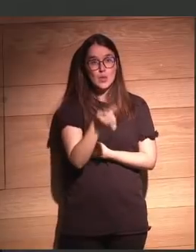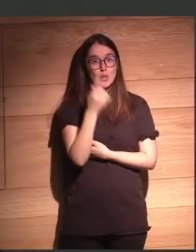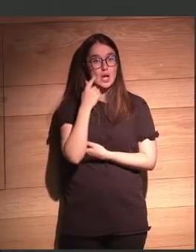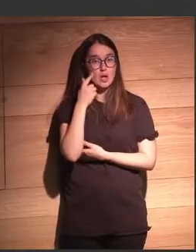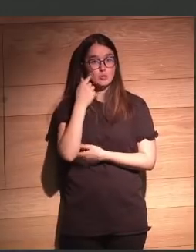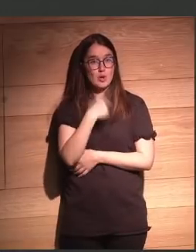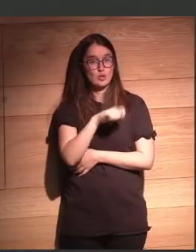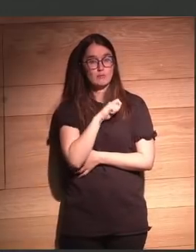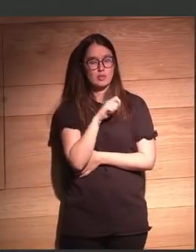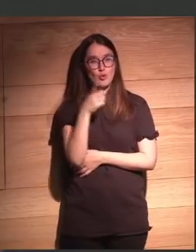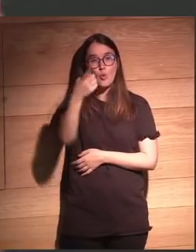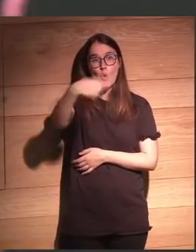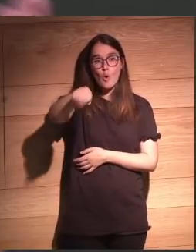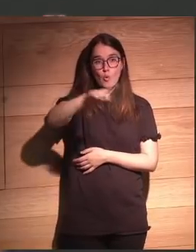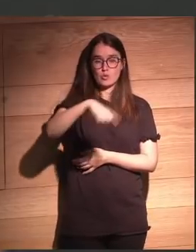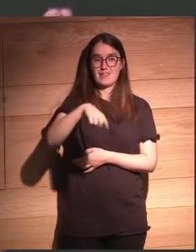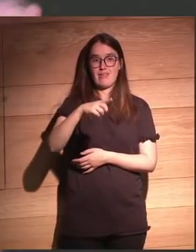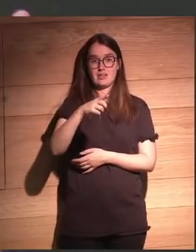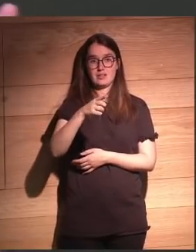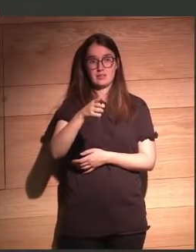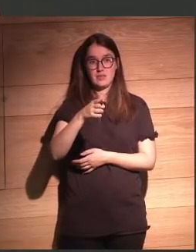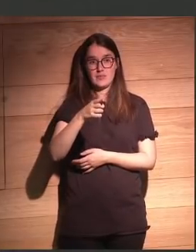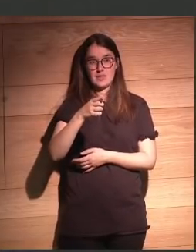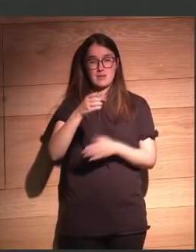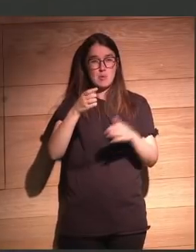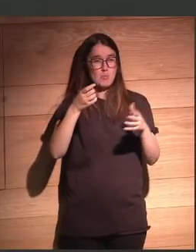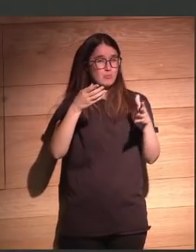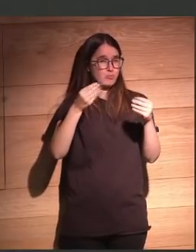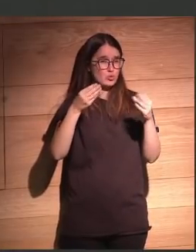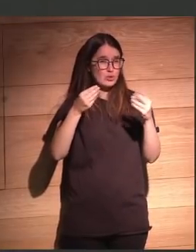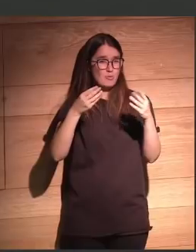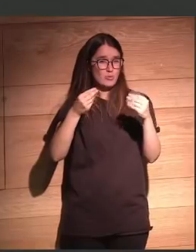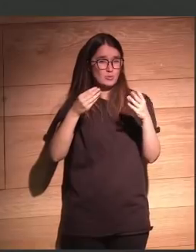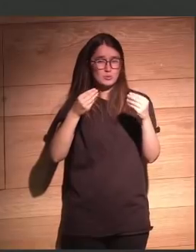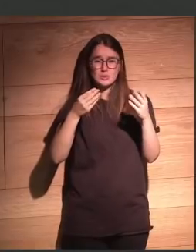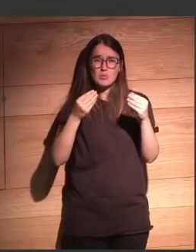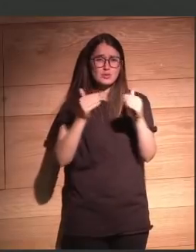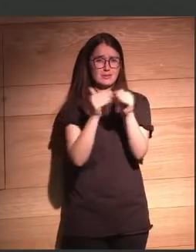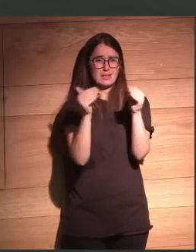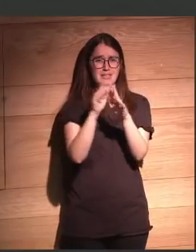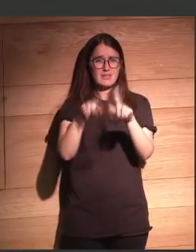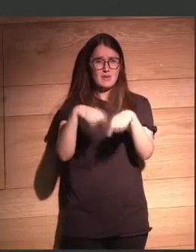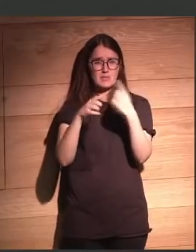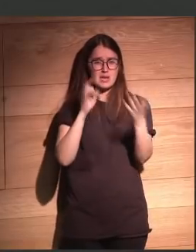española, ustedes han acumulado cientos de miles de casas de cientos de miles de